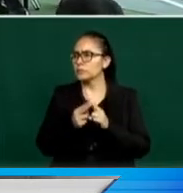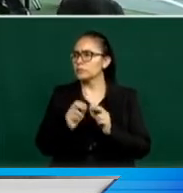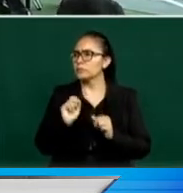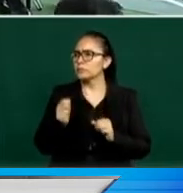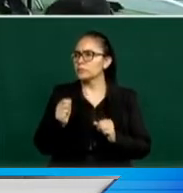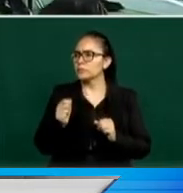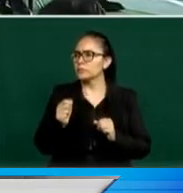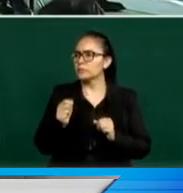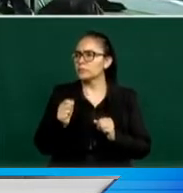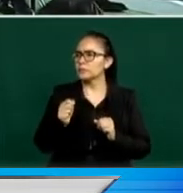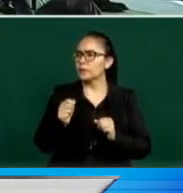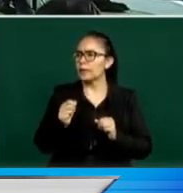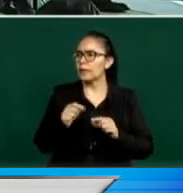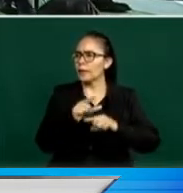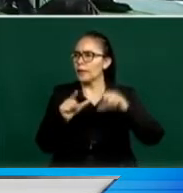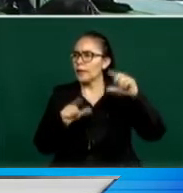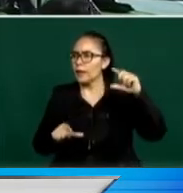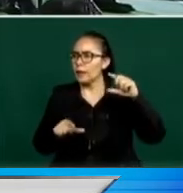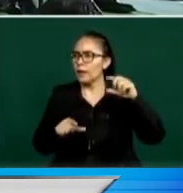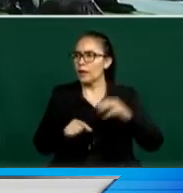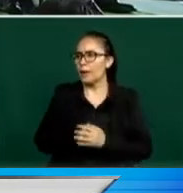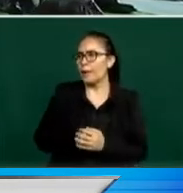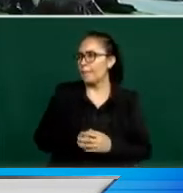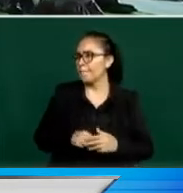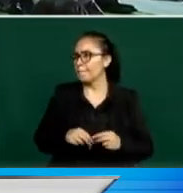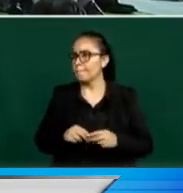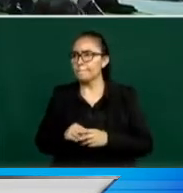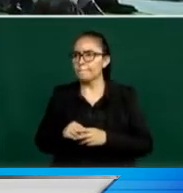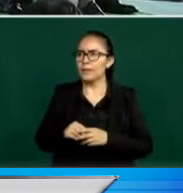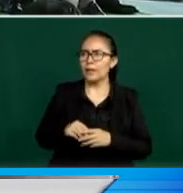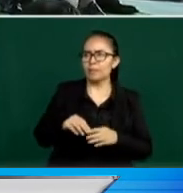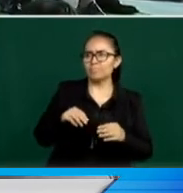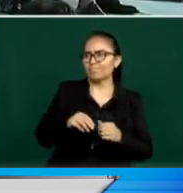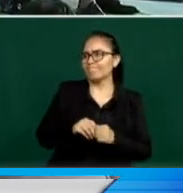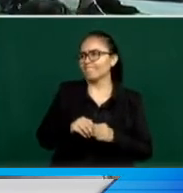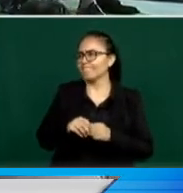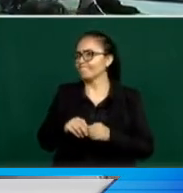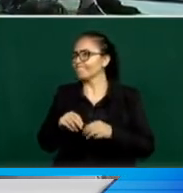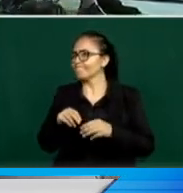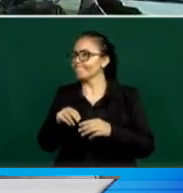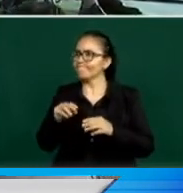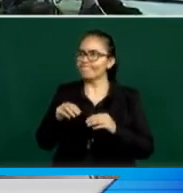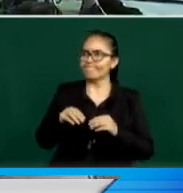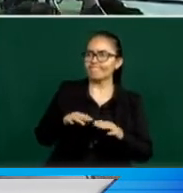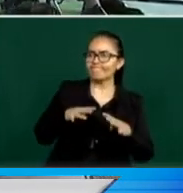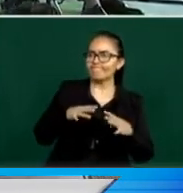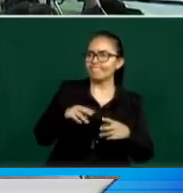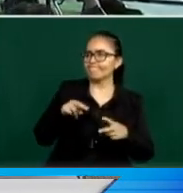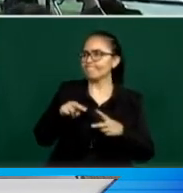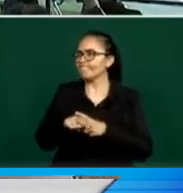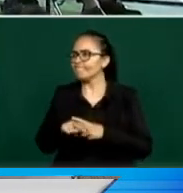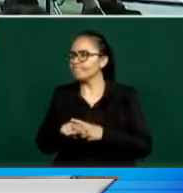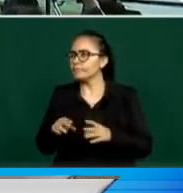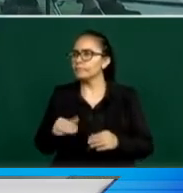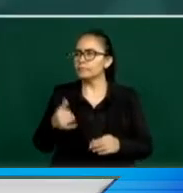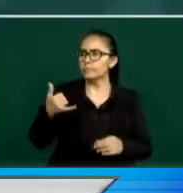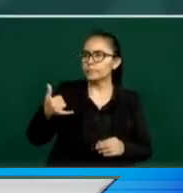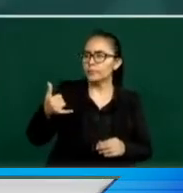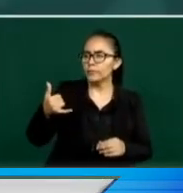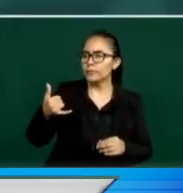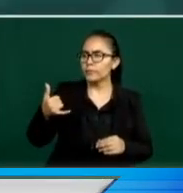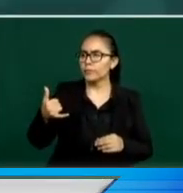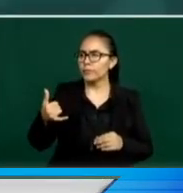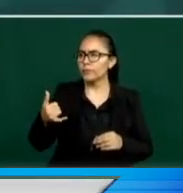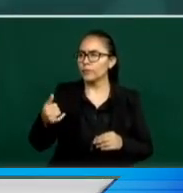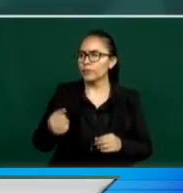no hubo crecimiento ni distribución de la riqueza. Ahora hay más desarrollo y más distribución de la riqueza, situación que no miden ni entienden los